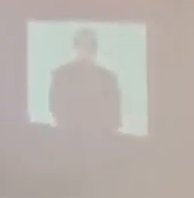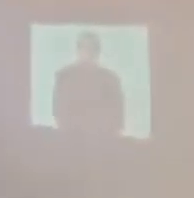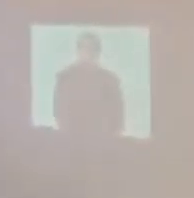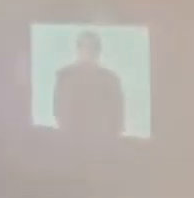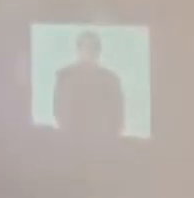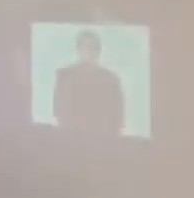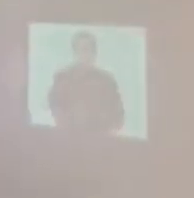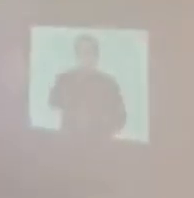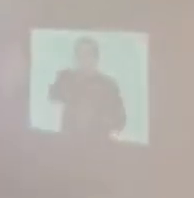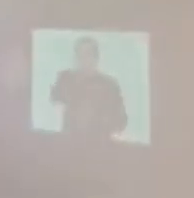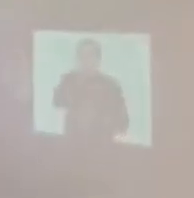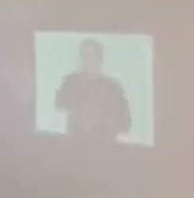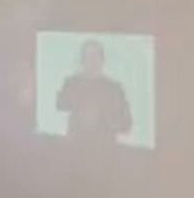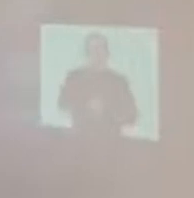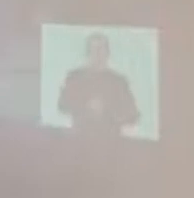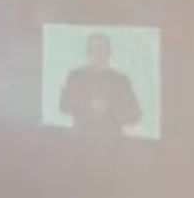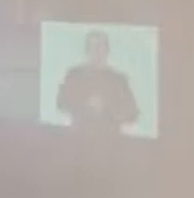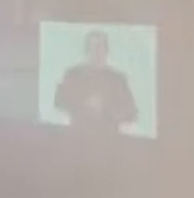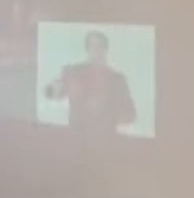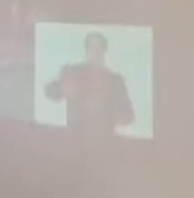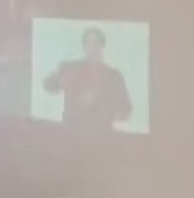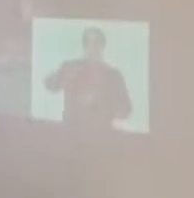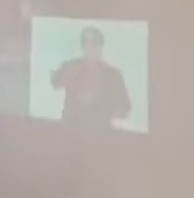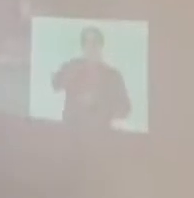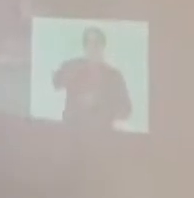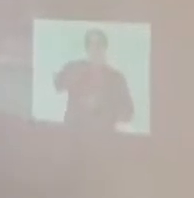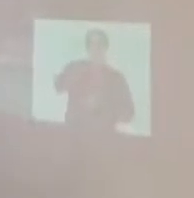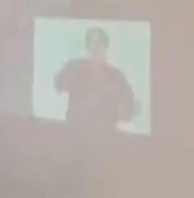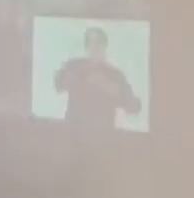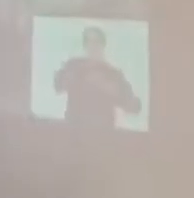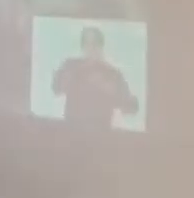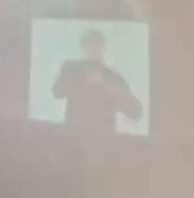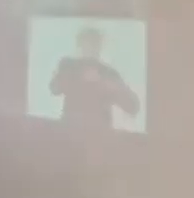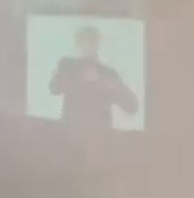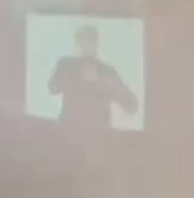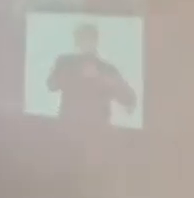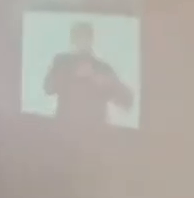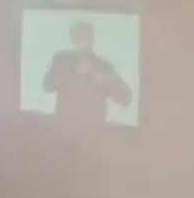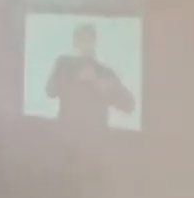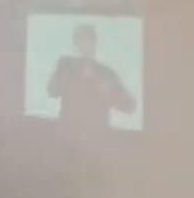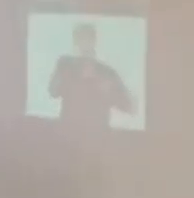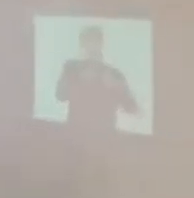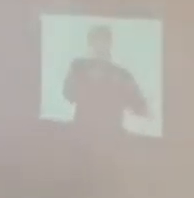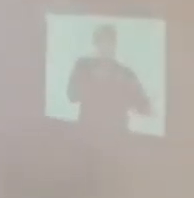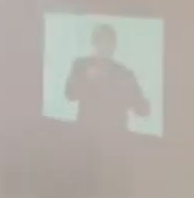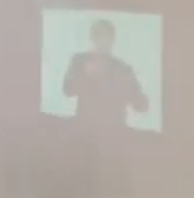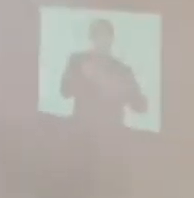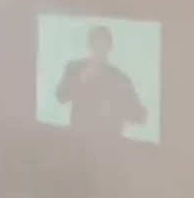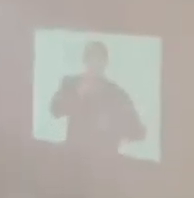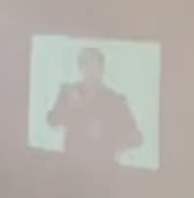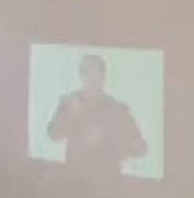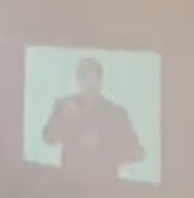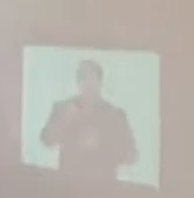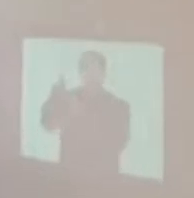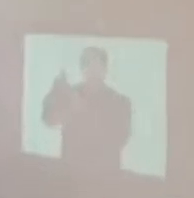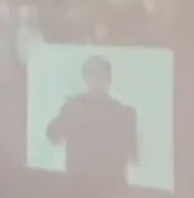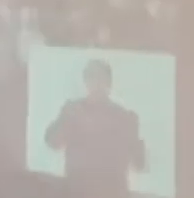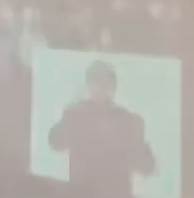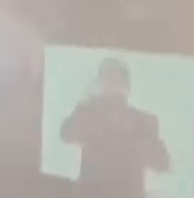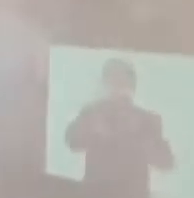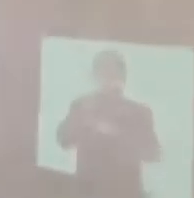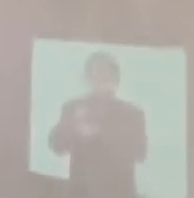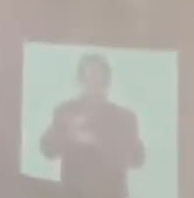Nosotros creemos que no se puede gobernar desde el escritorio. Hay cosas que hay que hacer en la oficina, pero hay que estar en territorio.